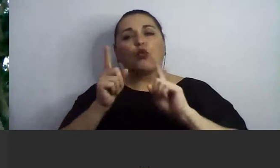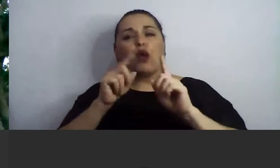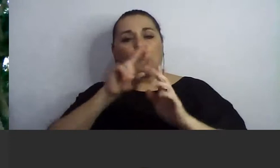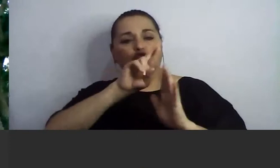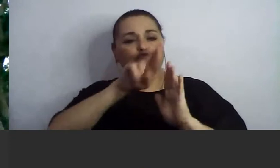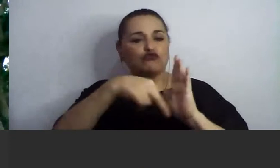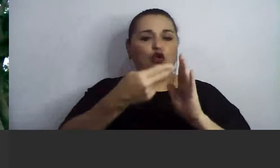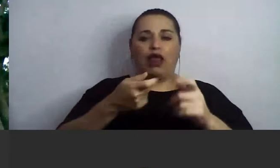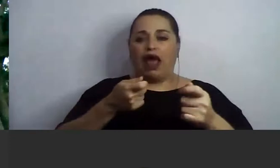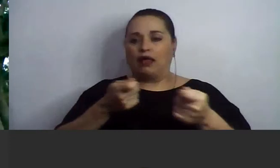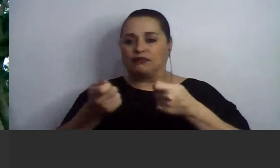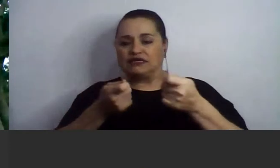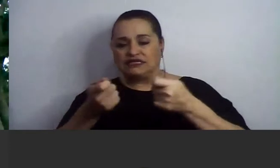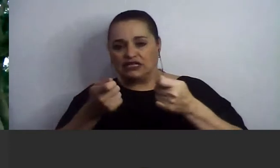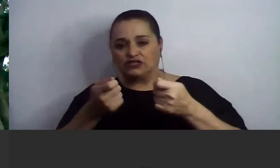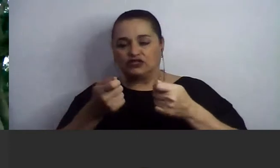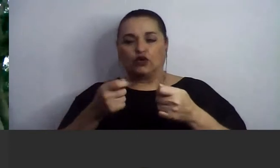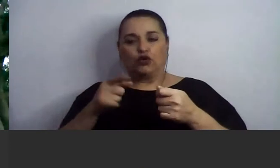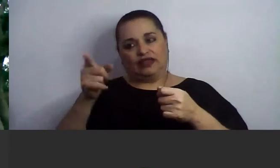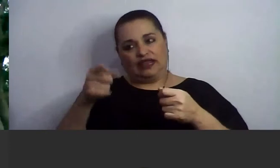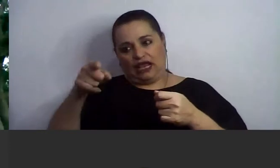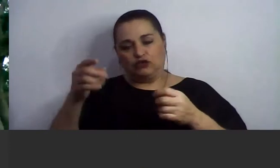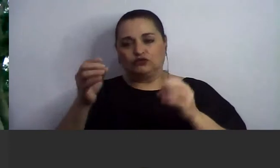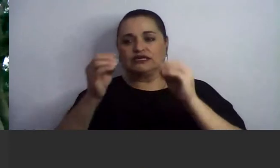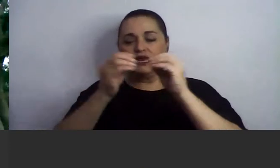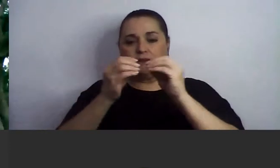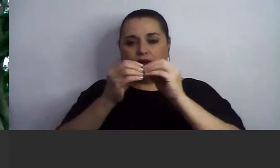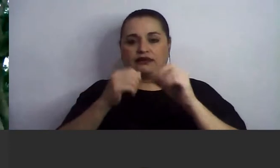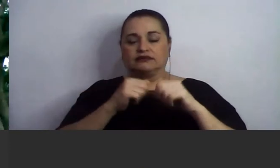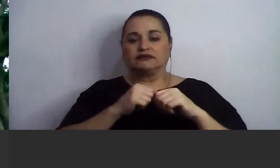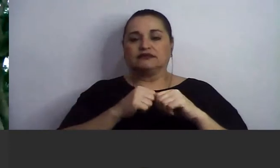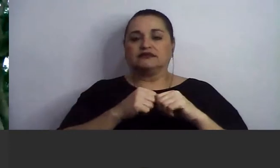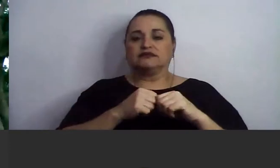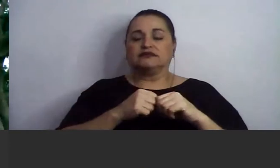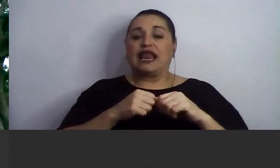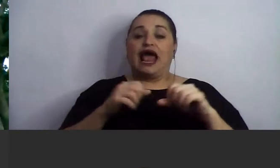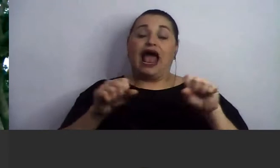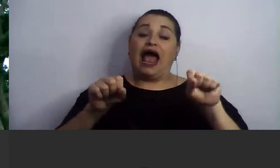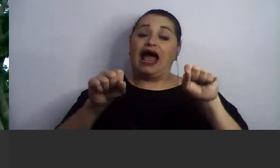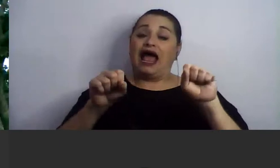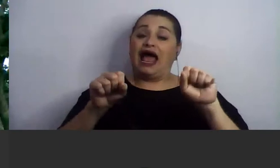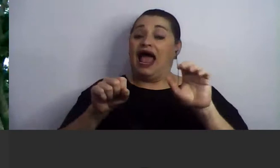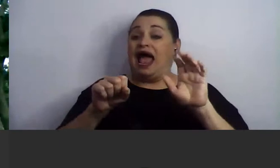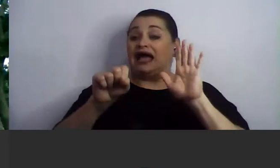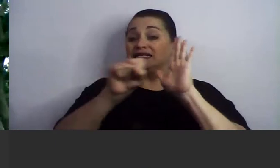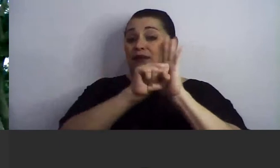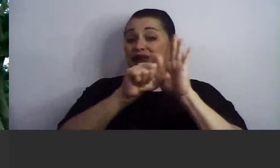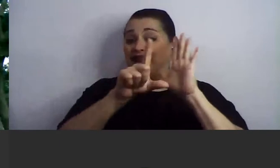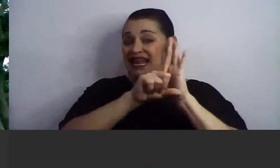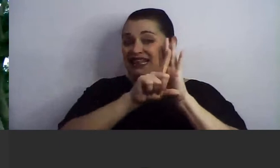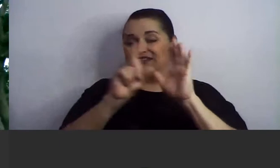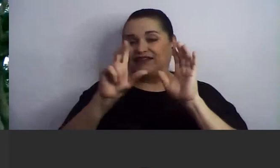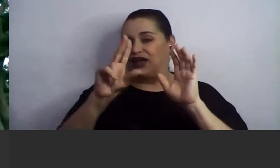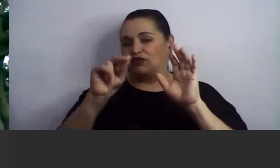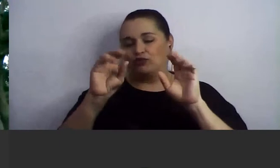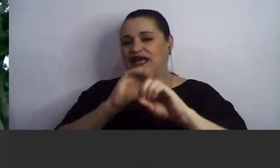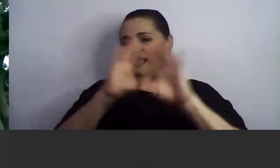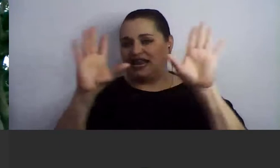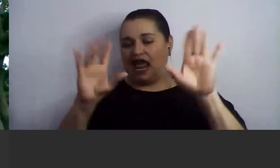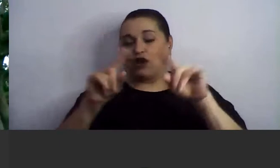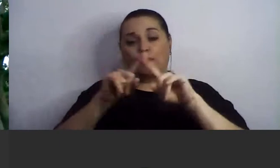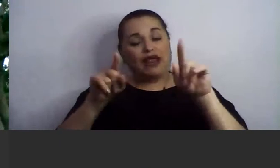administración de CIMO y participación de ellos y demás con la asamblea legislativa creo que sí no está tan tan claro pero eso en términos generales